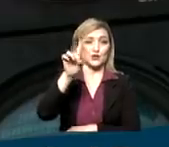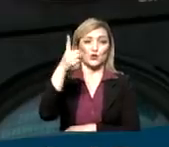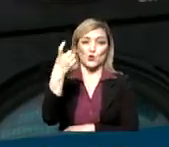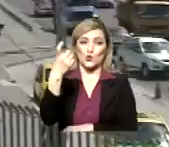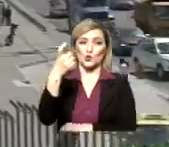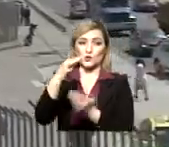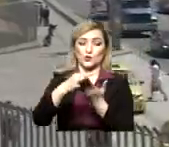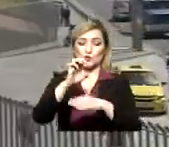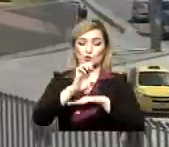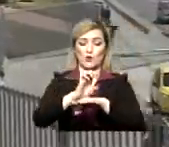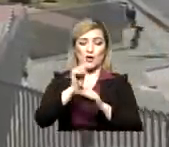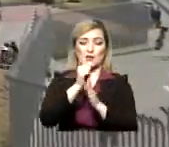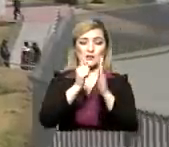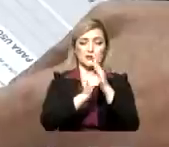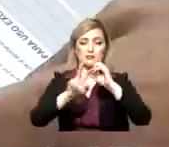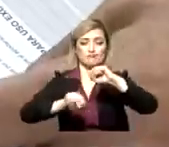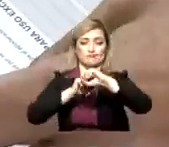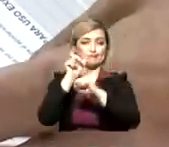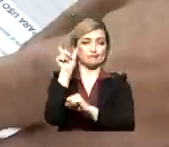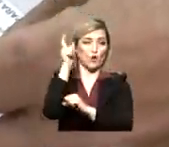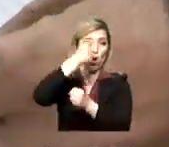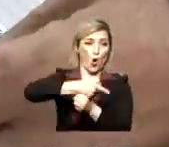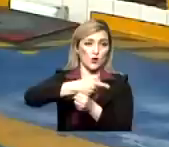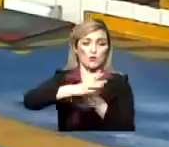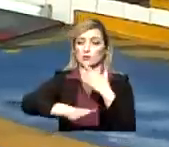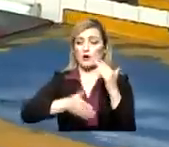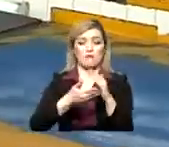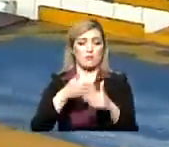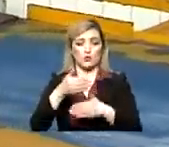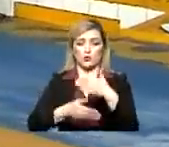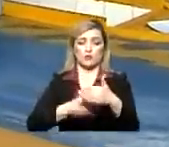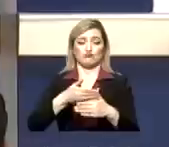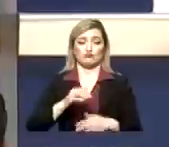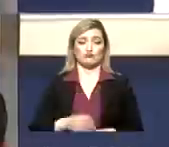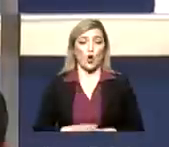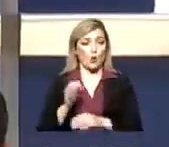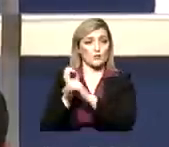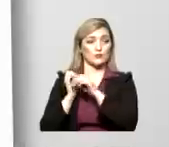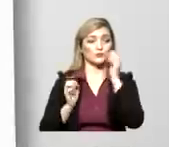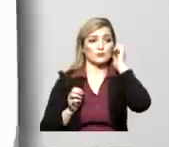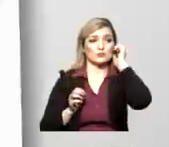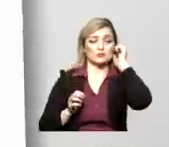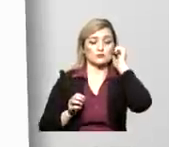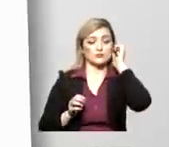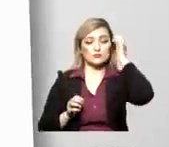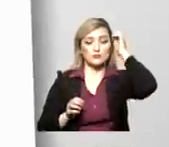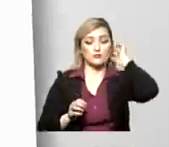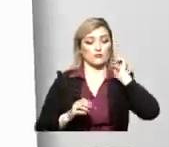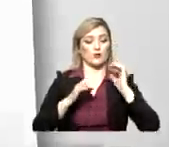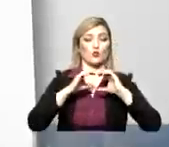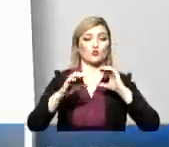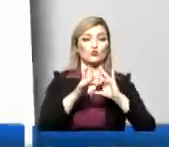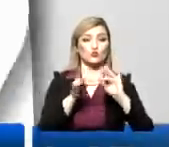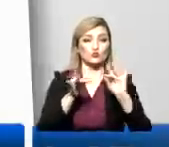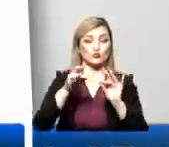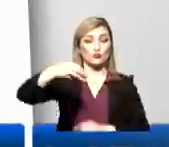cantones del país, la Agencia Nacional de Tránsito dispuso reactivar estos procesos que son obligatorios. Según consta en un comunicado